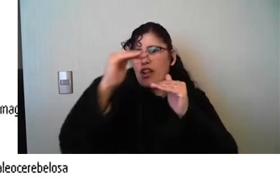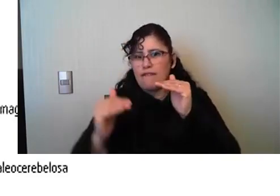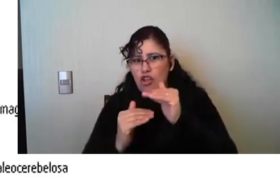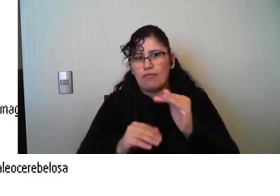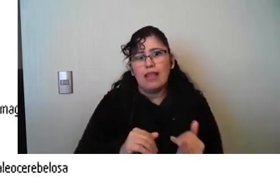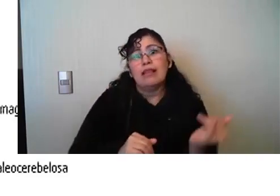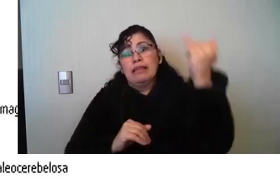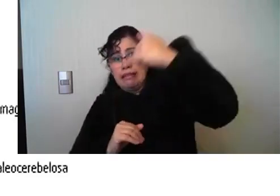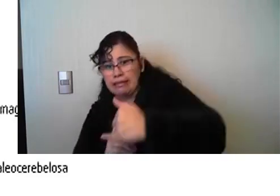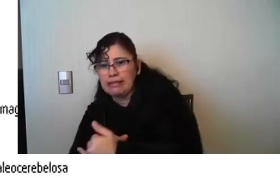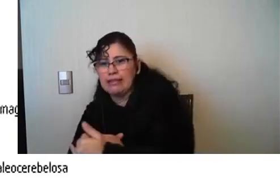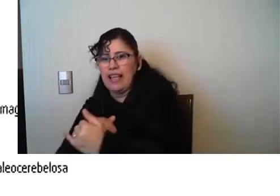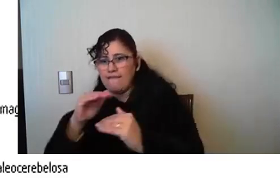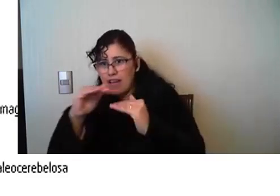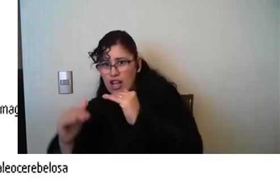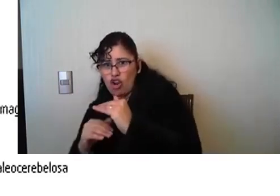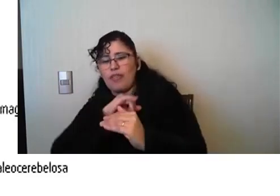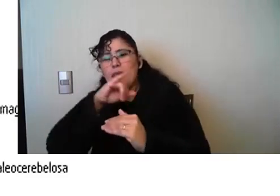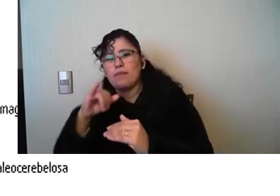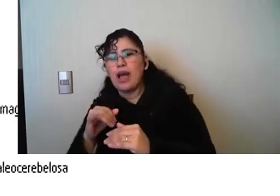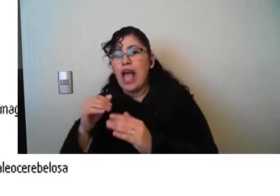inferior. Y el núcleo olivar inferior